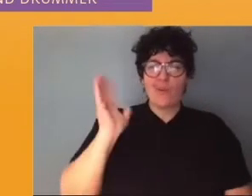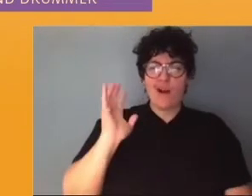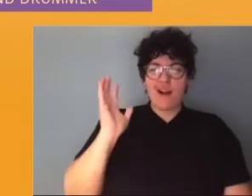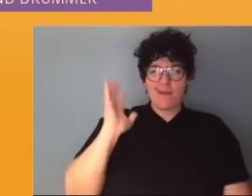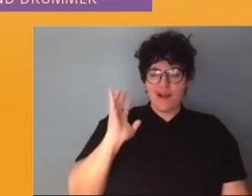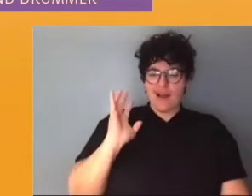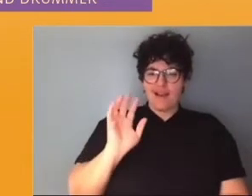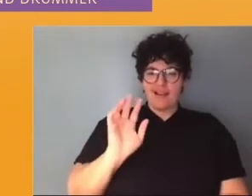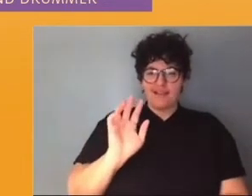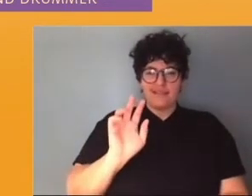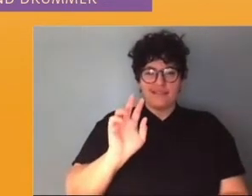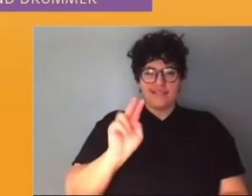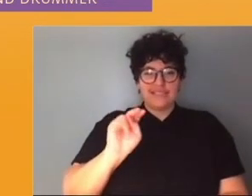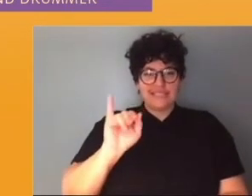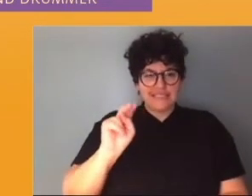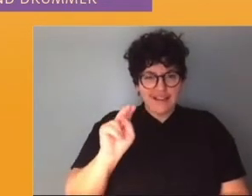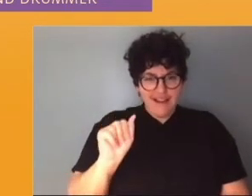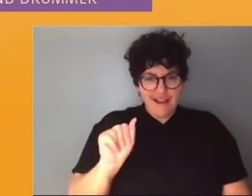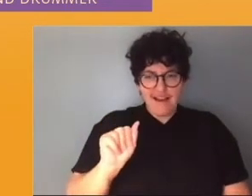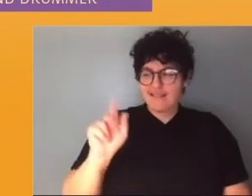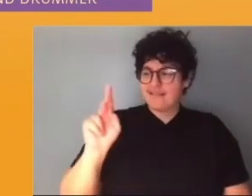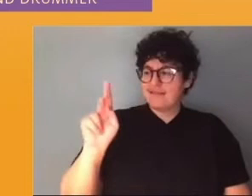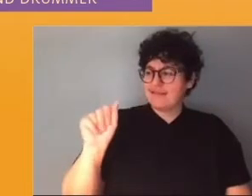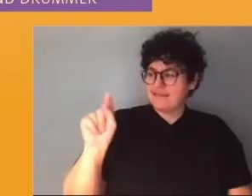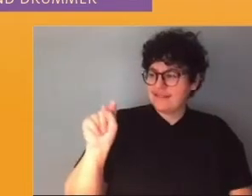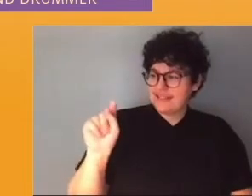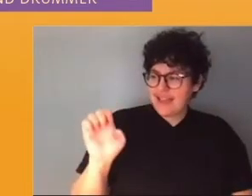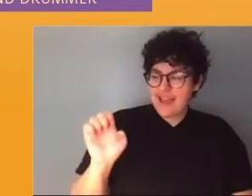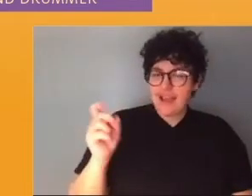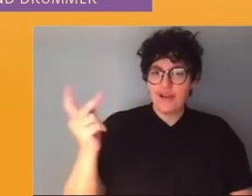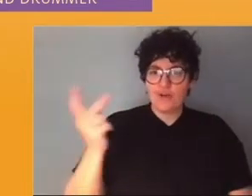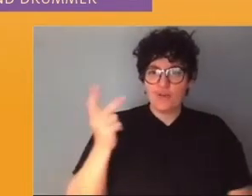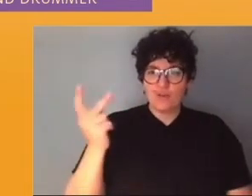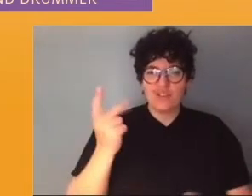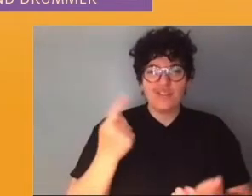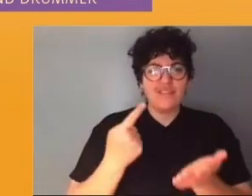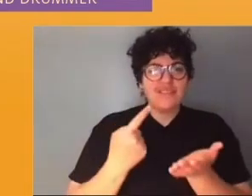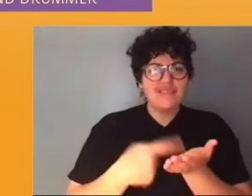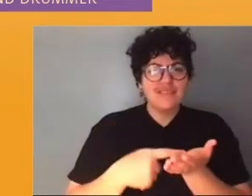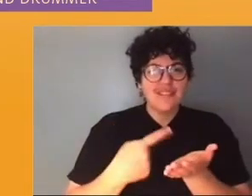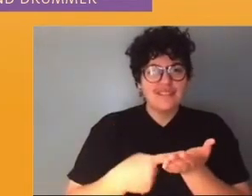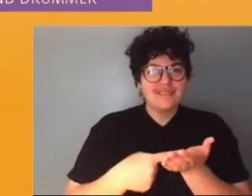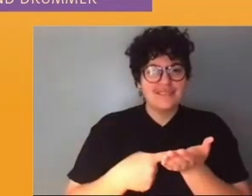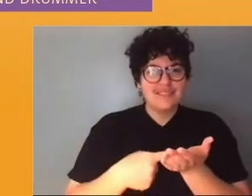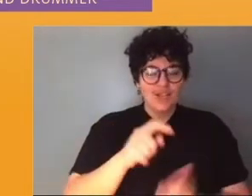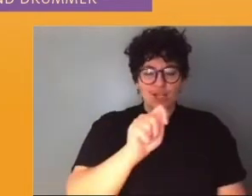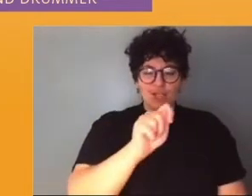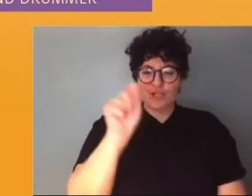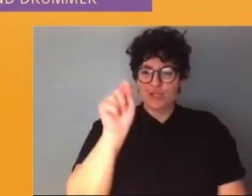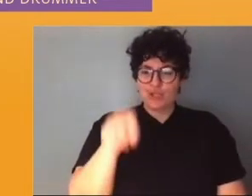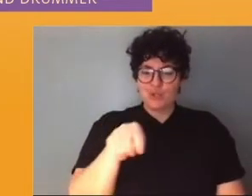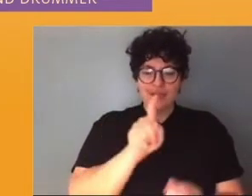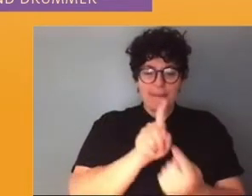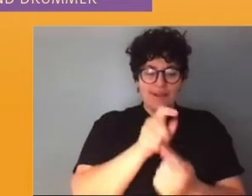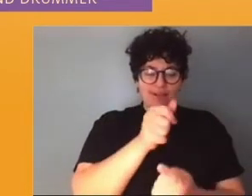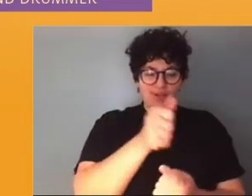hace rato estábamos hablando con Kate y Naina, estábamos hablando de cómo ha cambiado